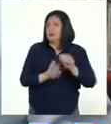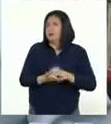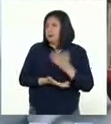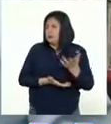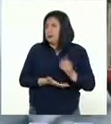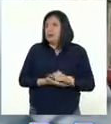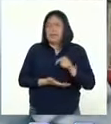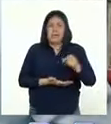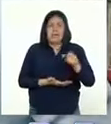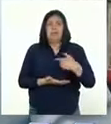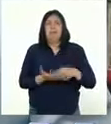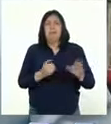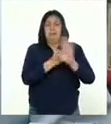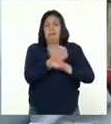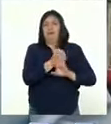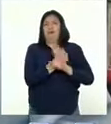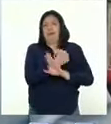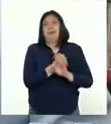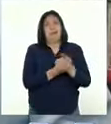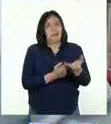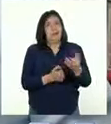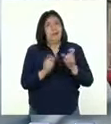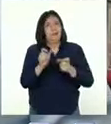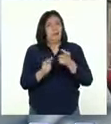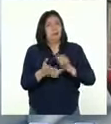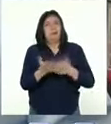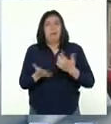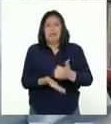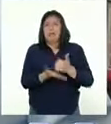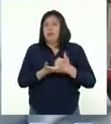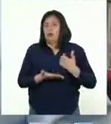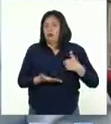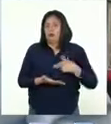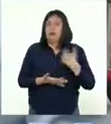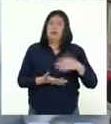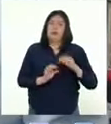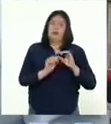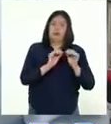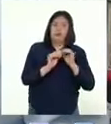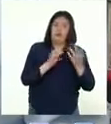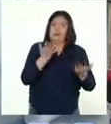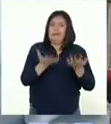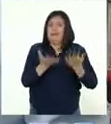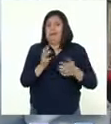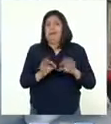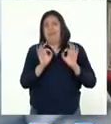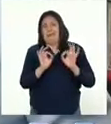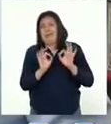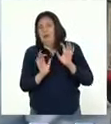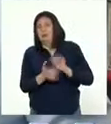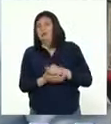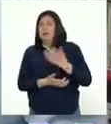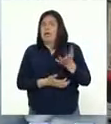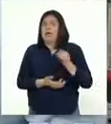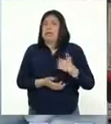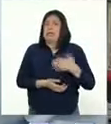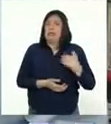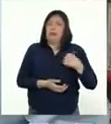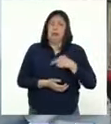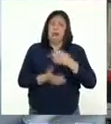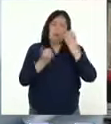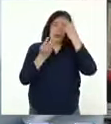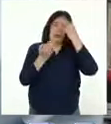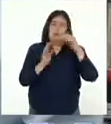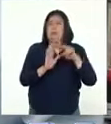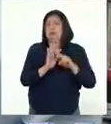Las normas están ahí para protegernos, para ayudarnos a superar posibles peligros. Tenemos que seguir